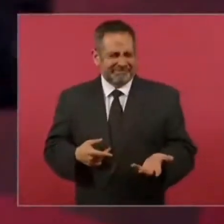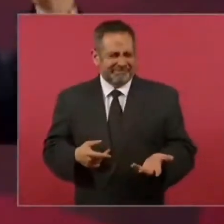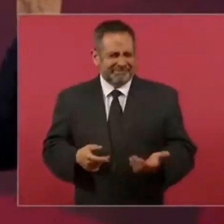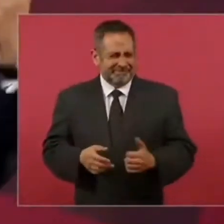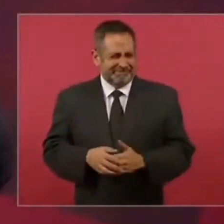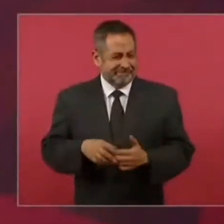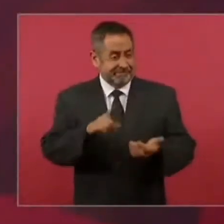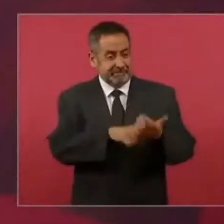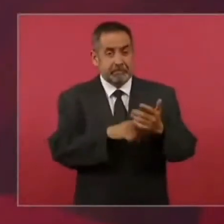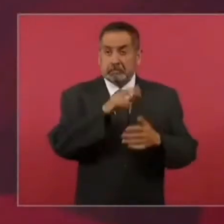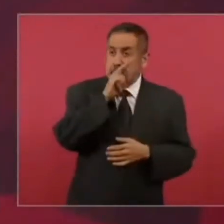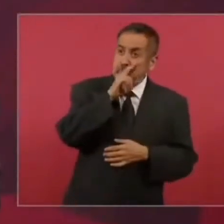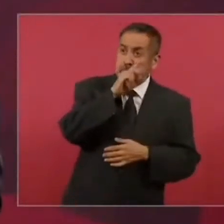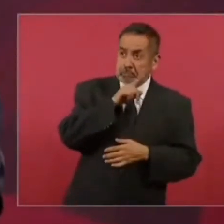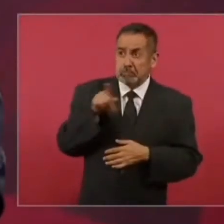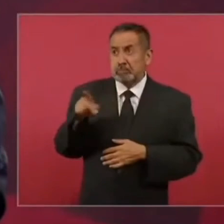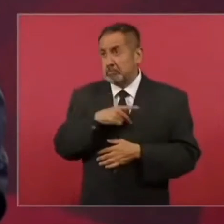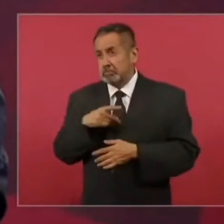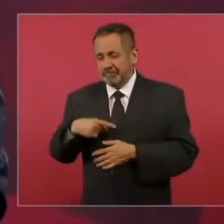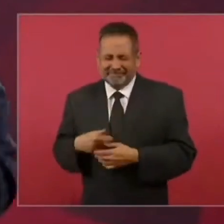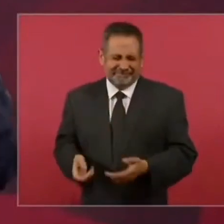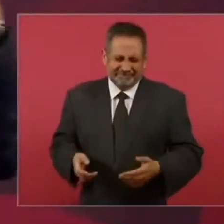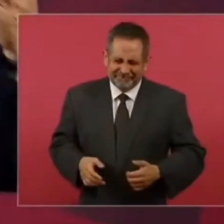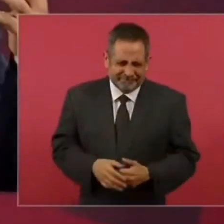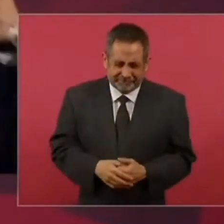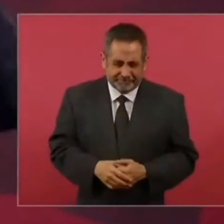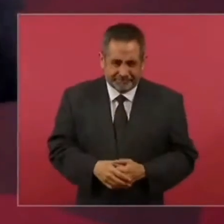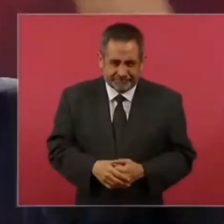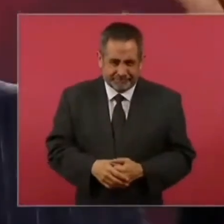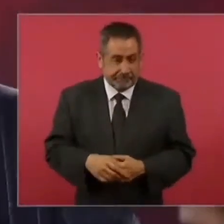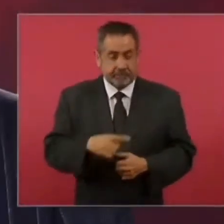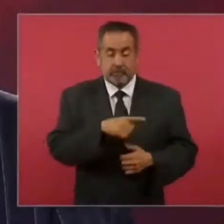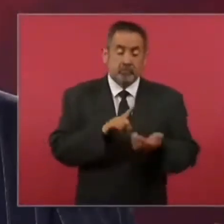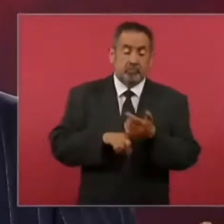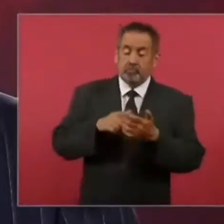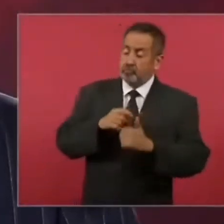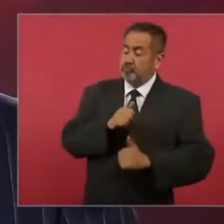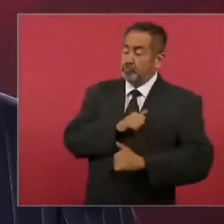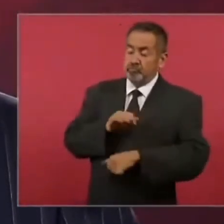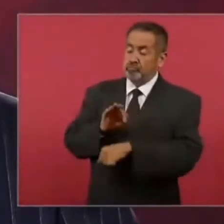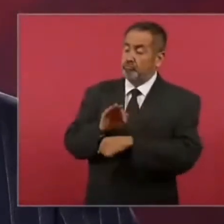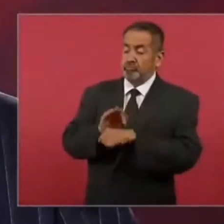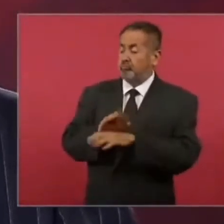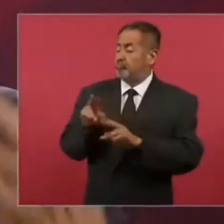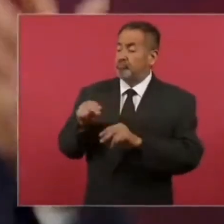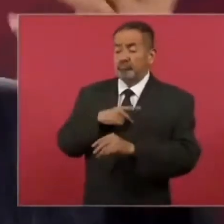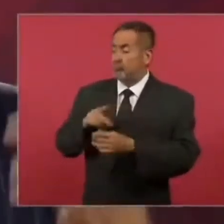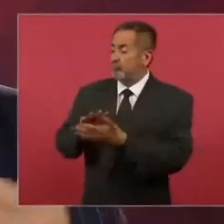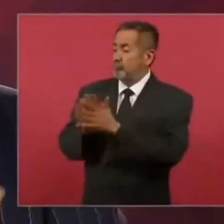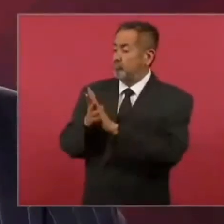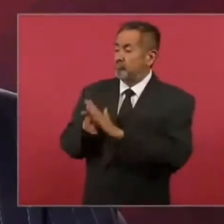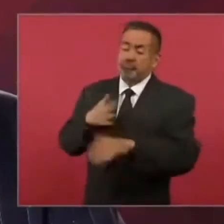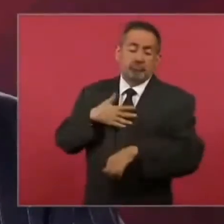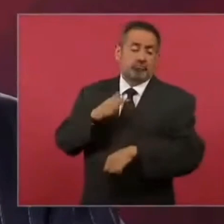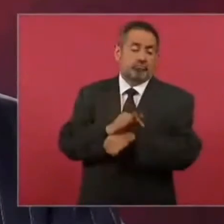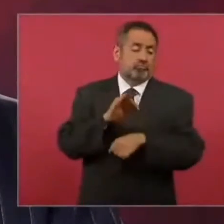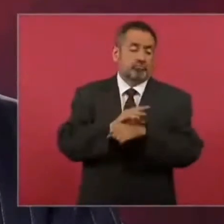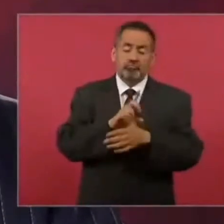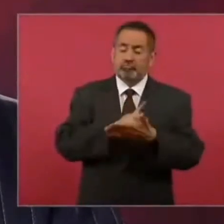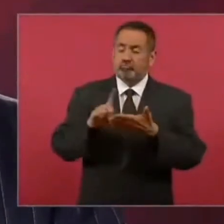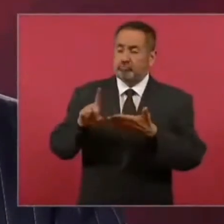les preocupa el militarismo y se convierten en los paladines de los derechos